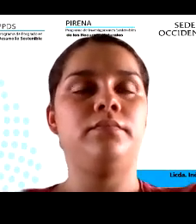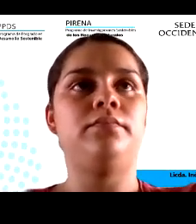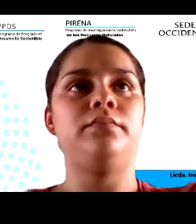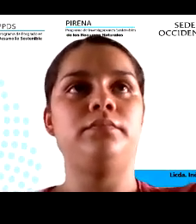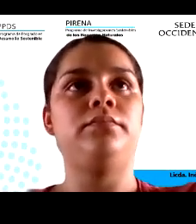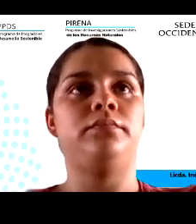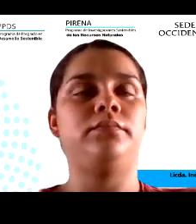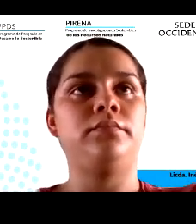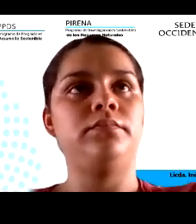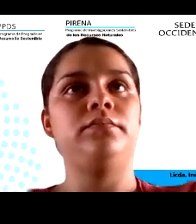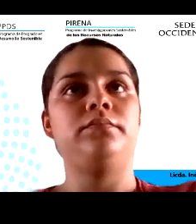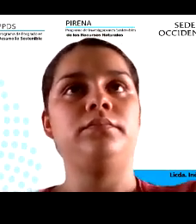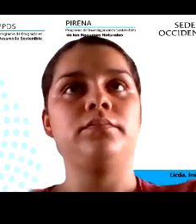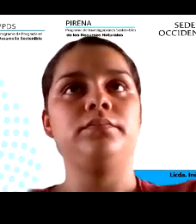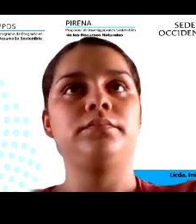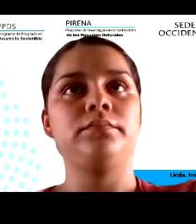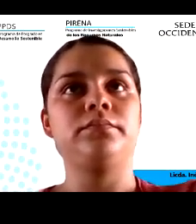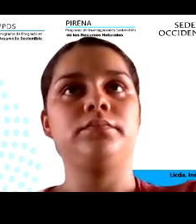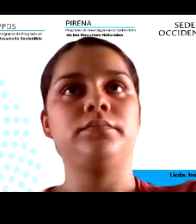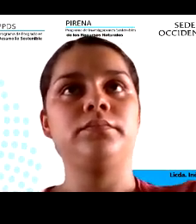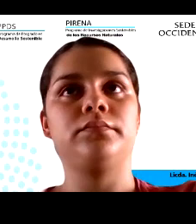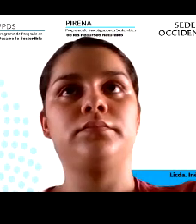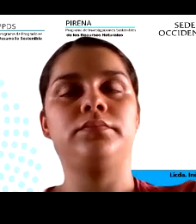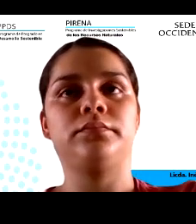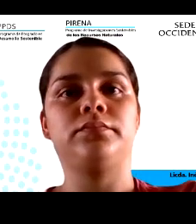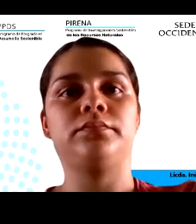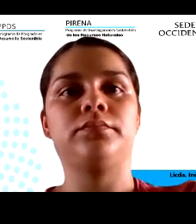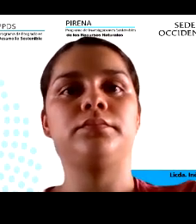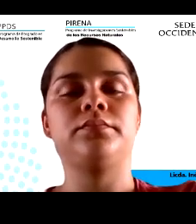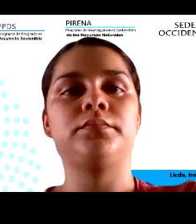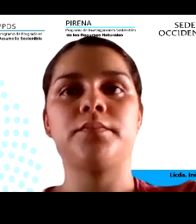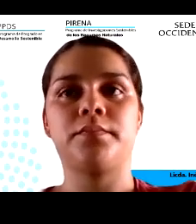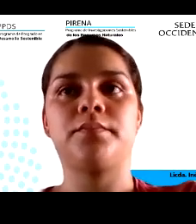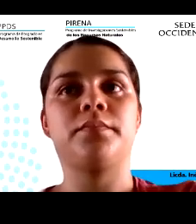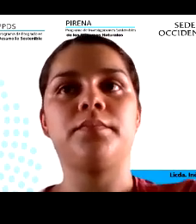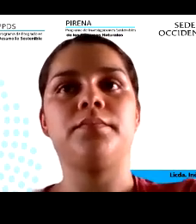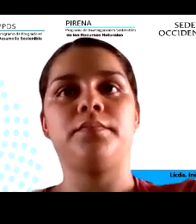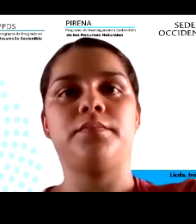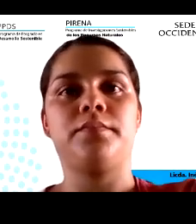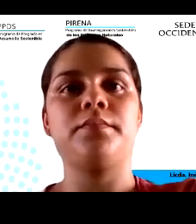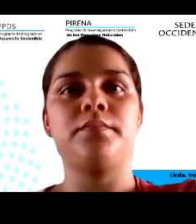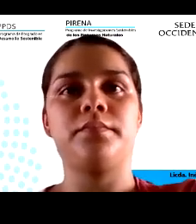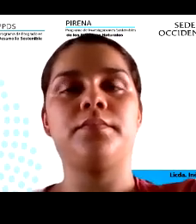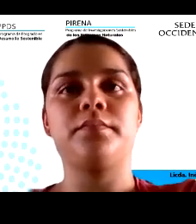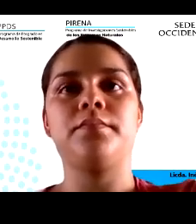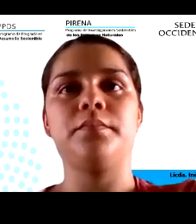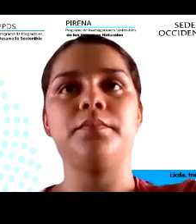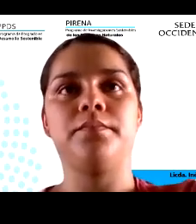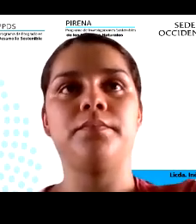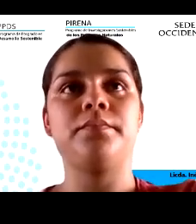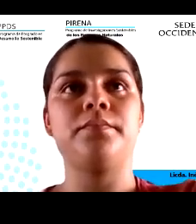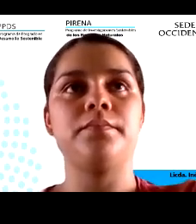sigan. Vemos si va a estar funcional. Todo lo que dijimos y todo lo que modelamos funcionó con los circuitos de redes que vamos a hacer,